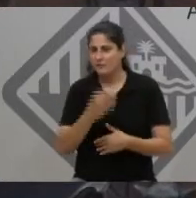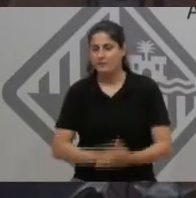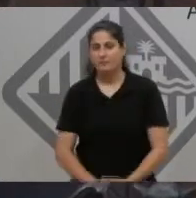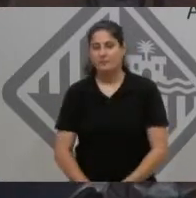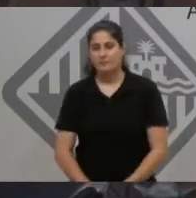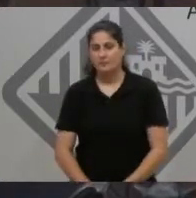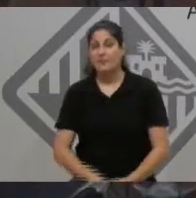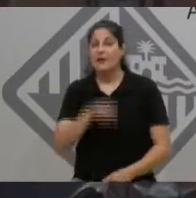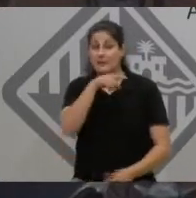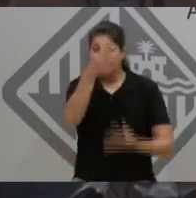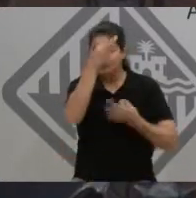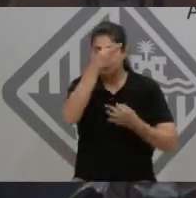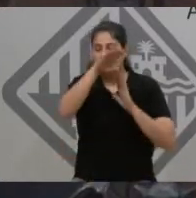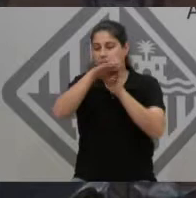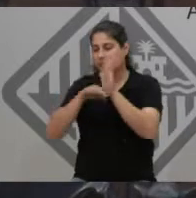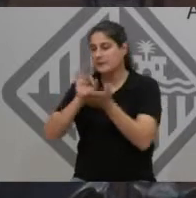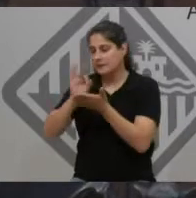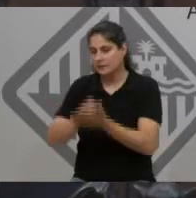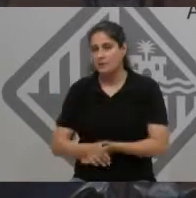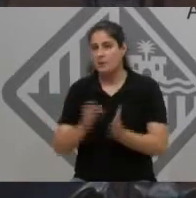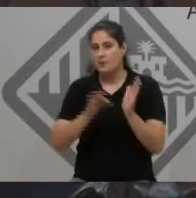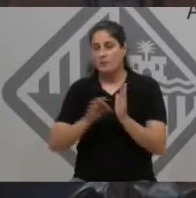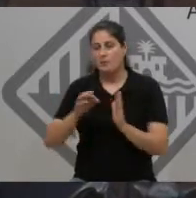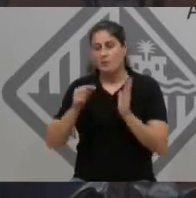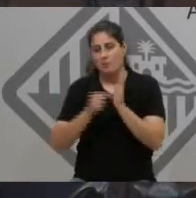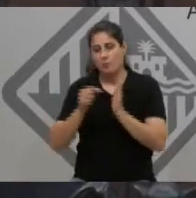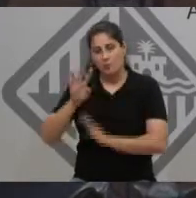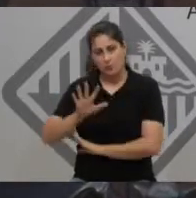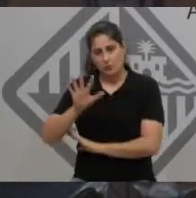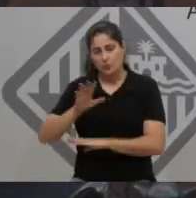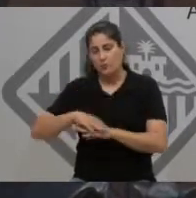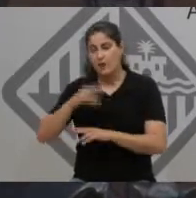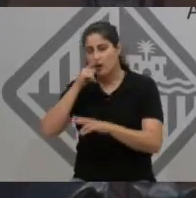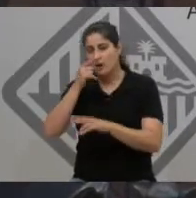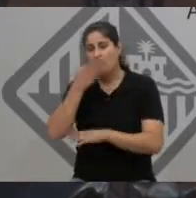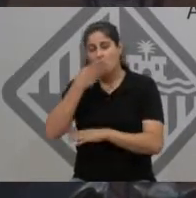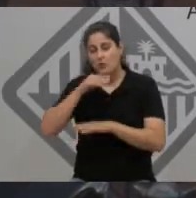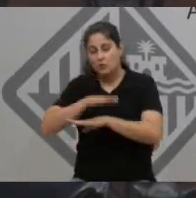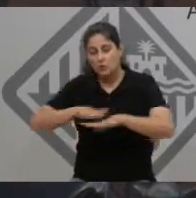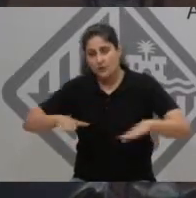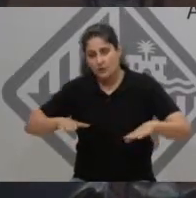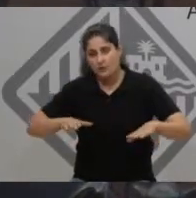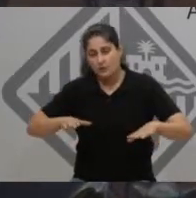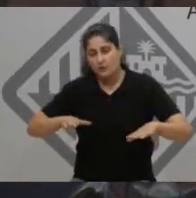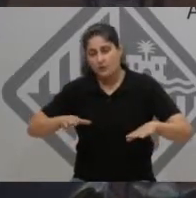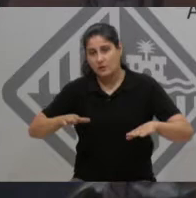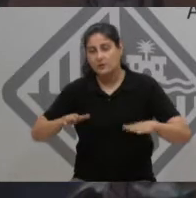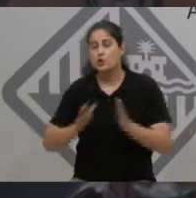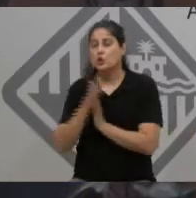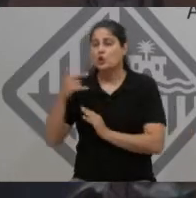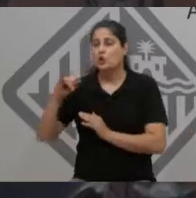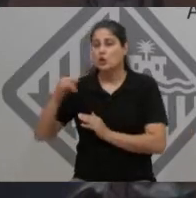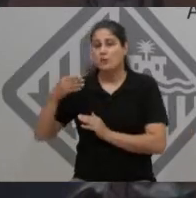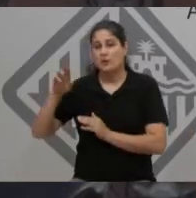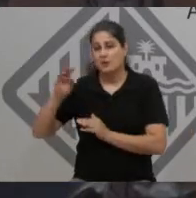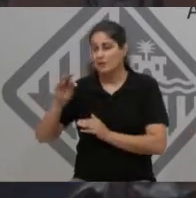deben establecer los servicios. Respecto al punto 5, desarrollo un proyecto de construcción de una escuela infantil 03 Son Gibert. Señora Borrás, es que me